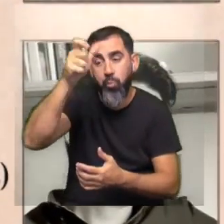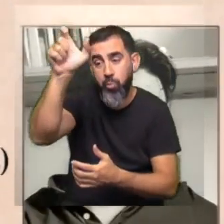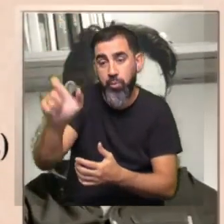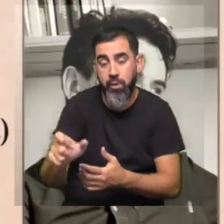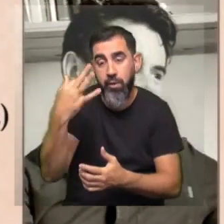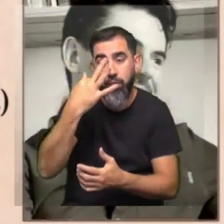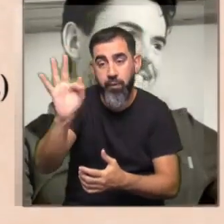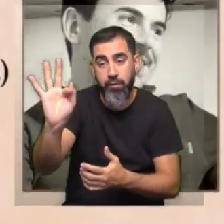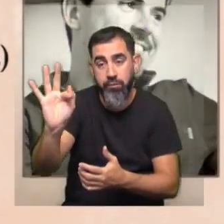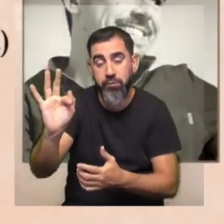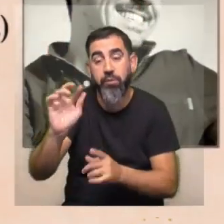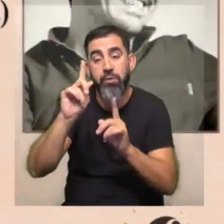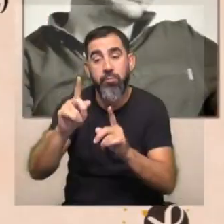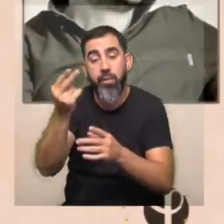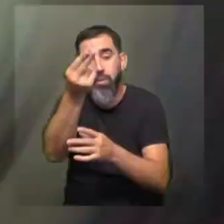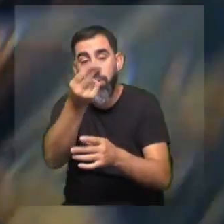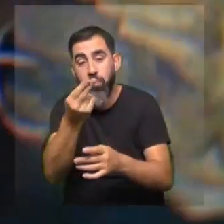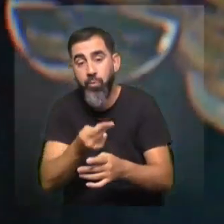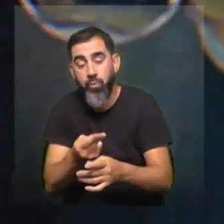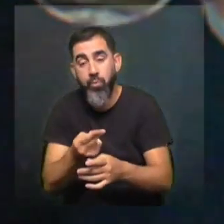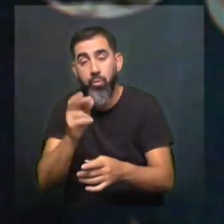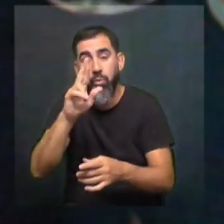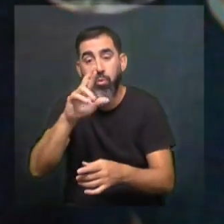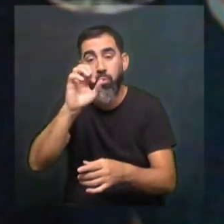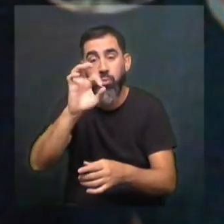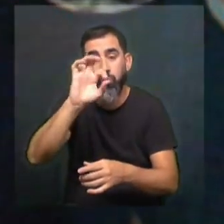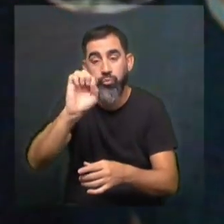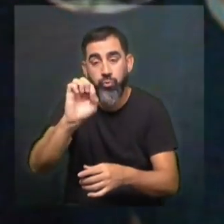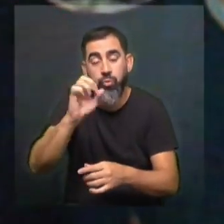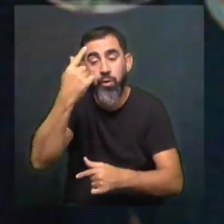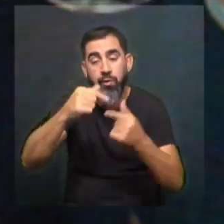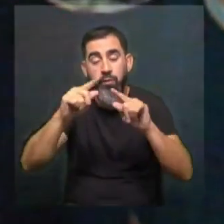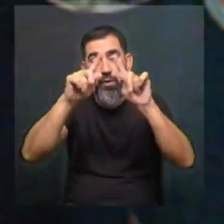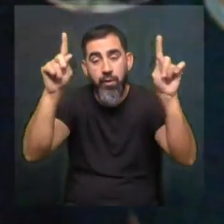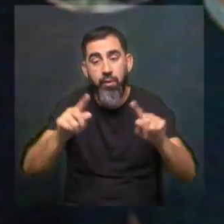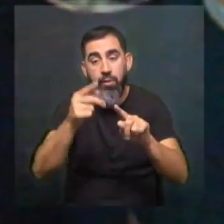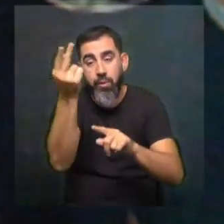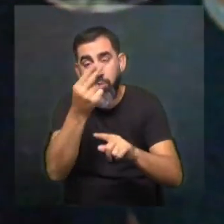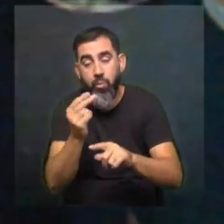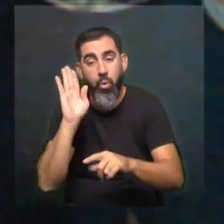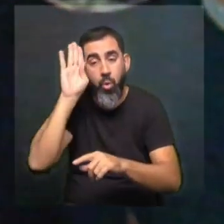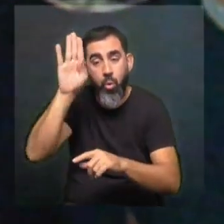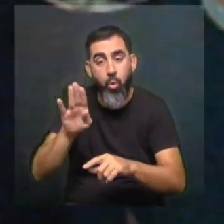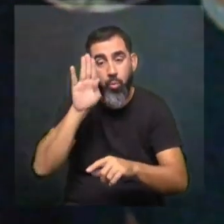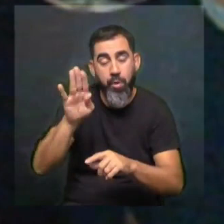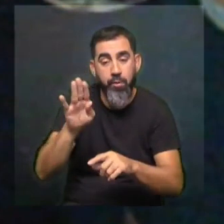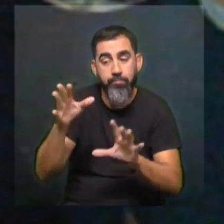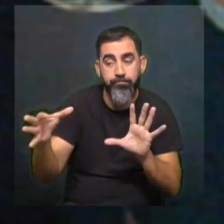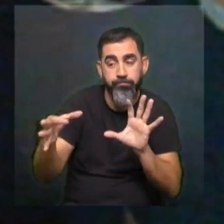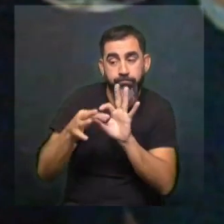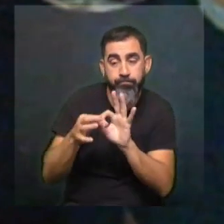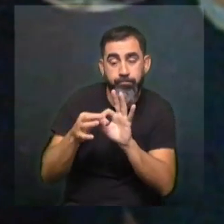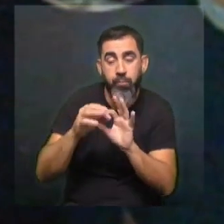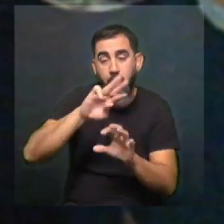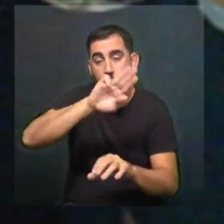de Francia y el ilustrador Alfonso Rosso presentará una serie de cuadros en homenaje a Louis Pasteur que está asociada a una